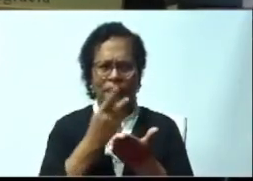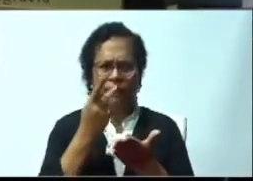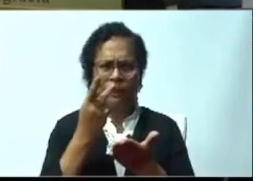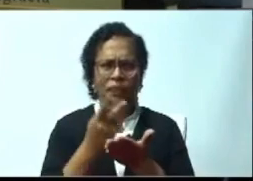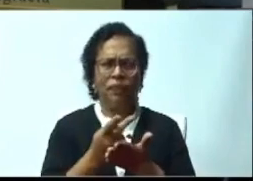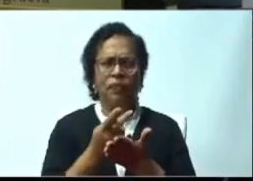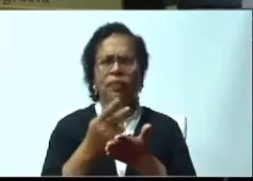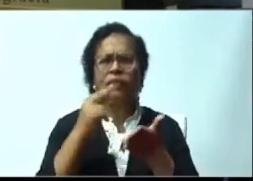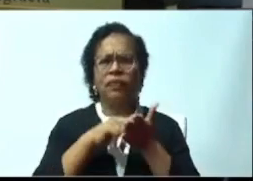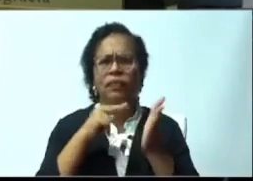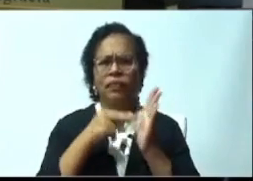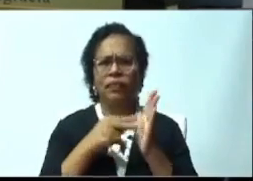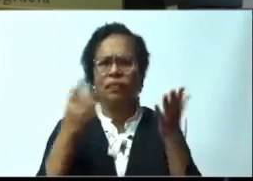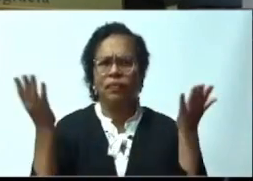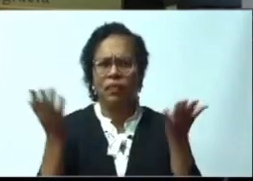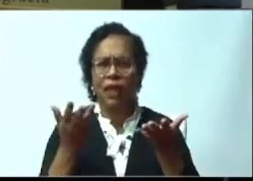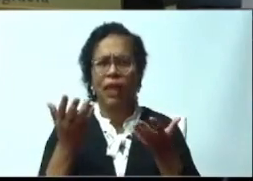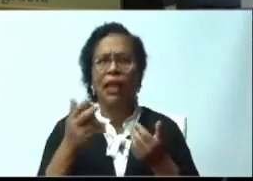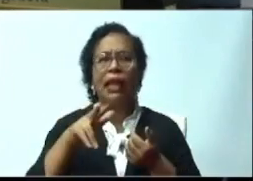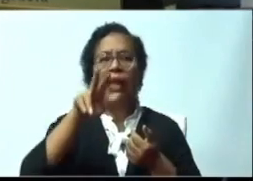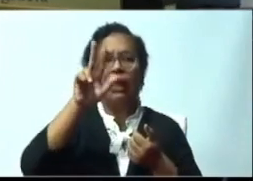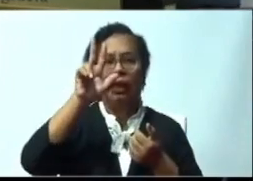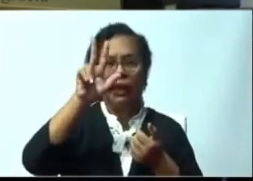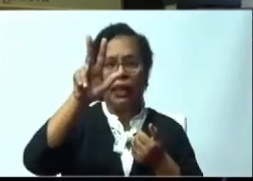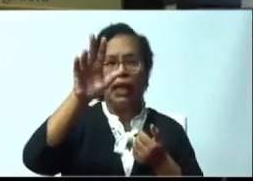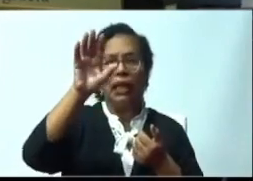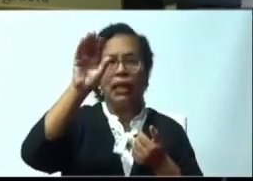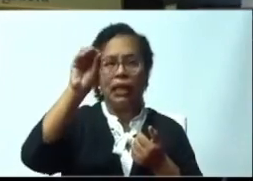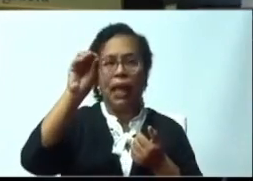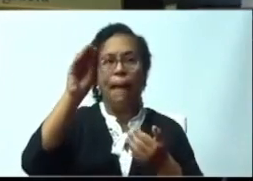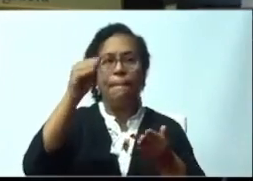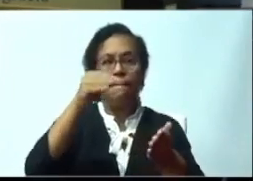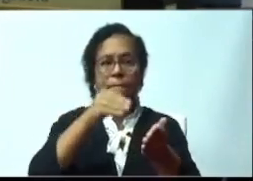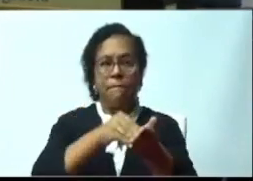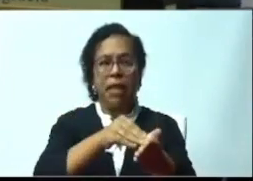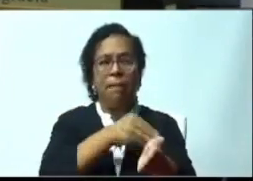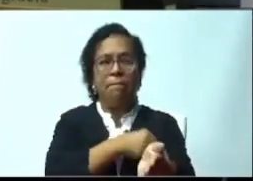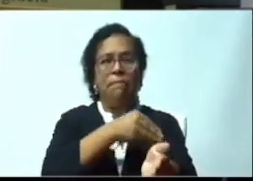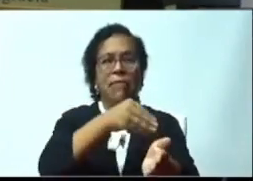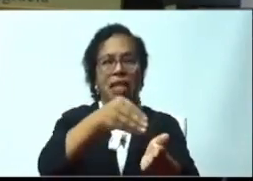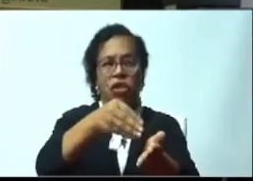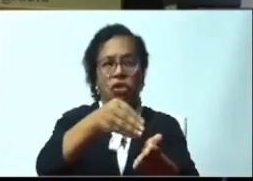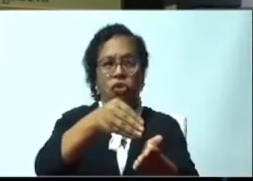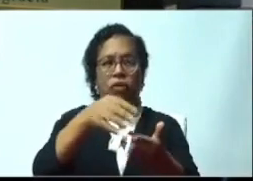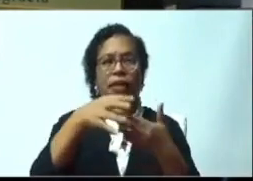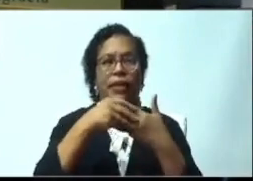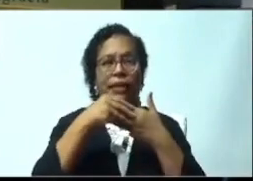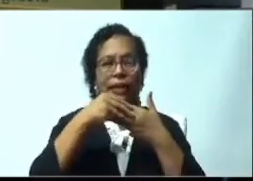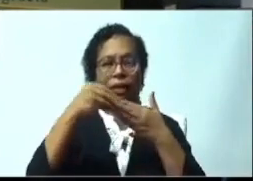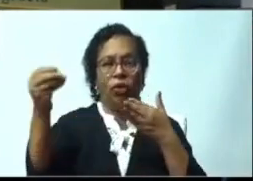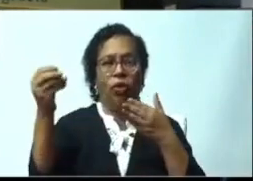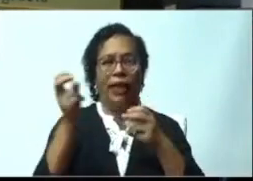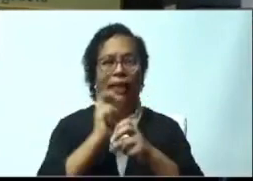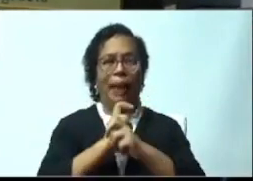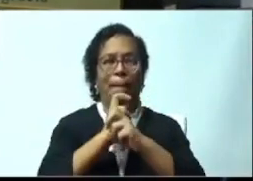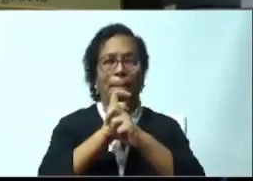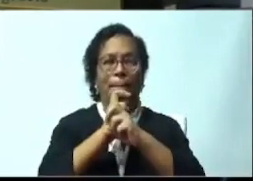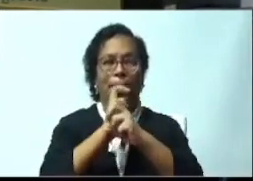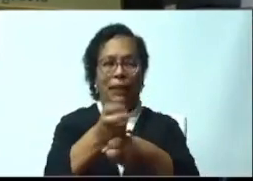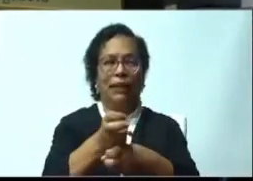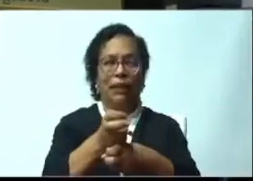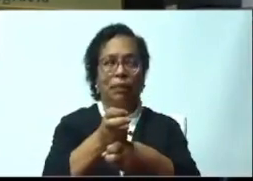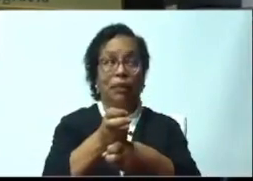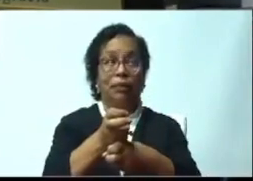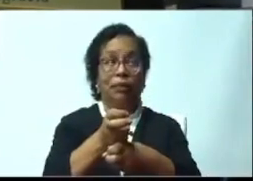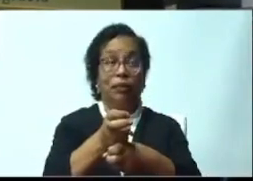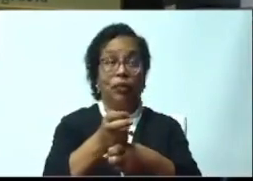de 30.000 millones de dólares en préstamo. 30.000 millones de dólares, para lo que muchos de los que no sabemos